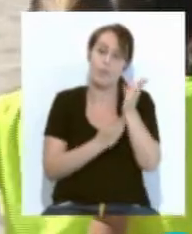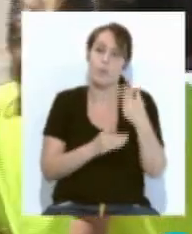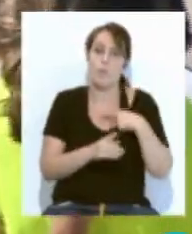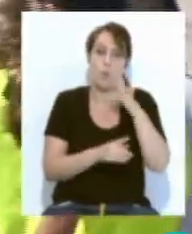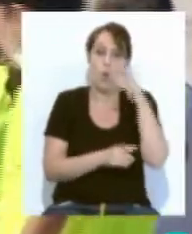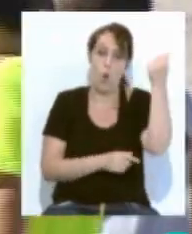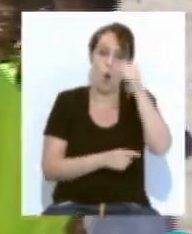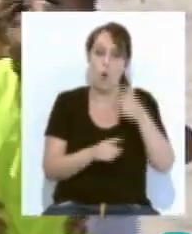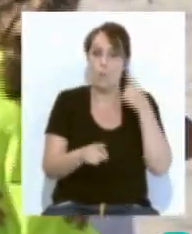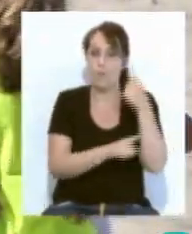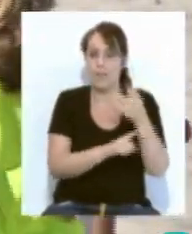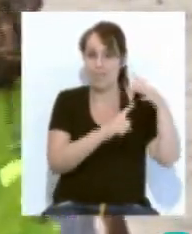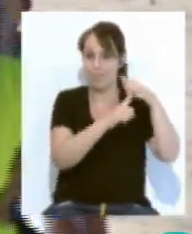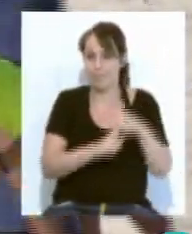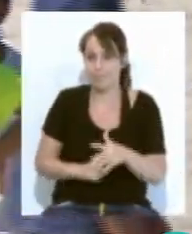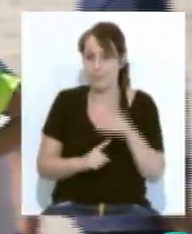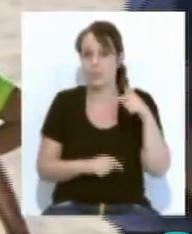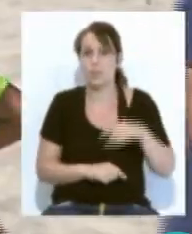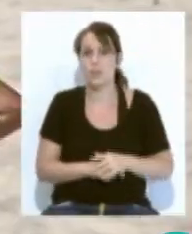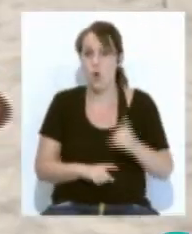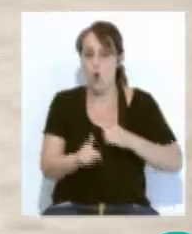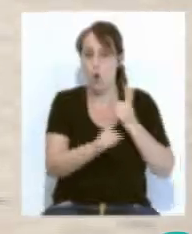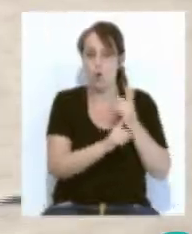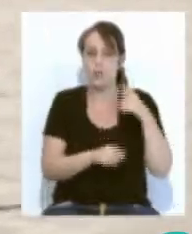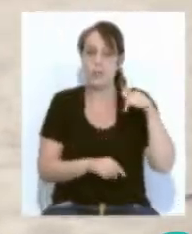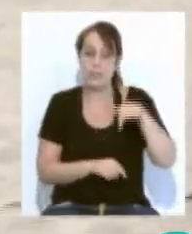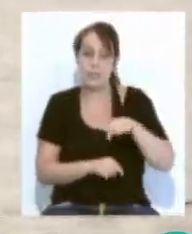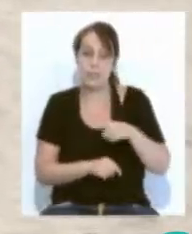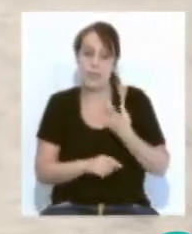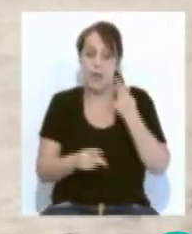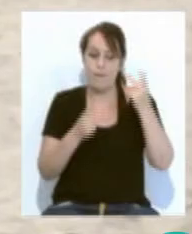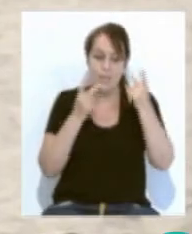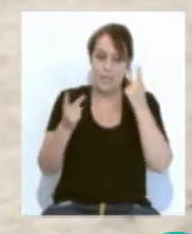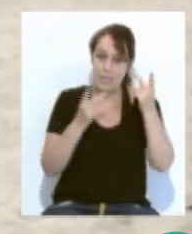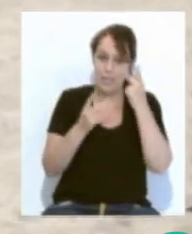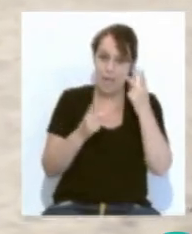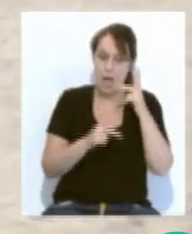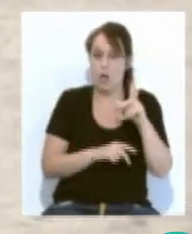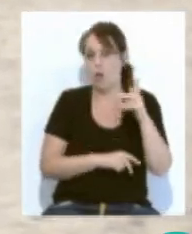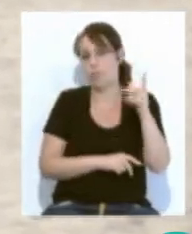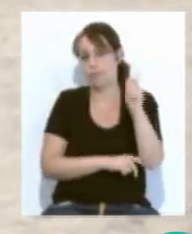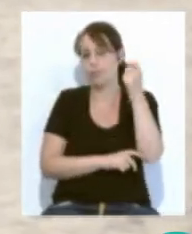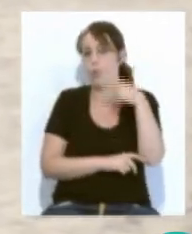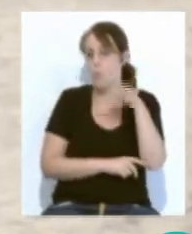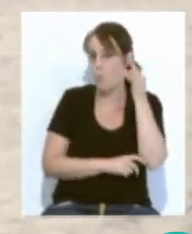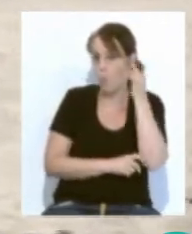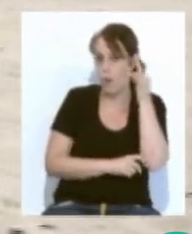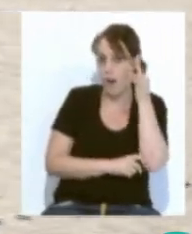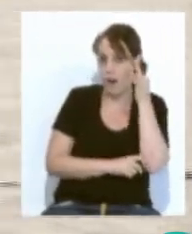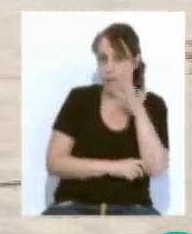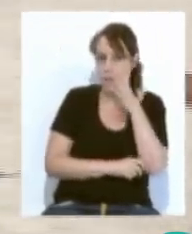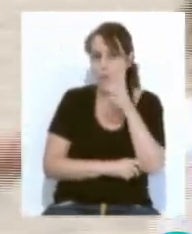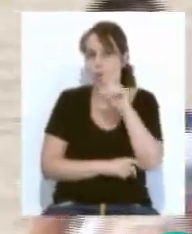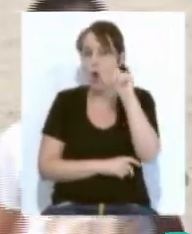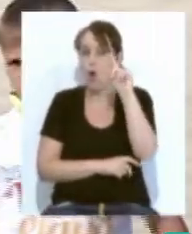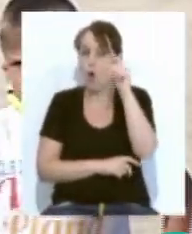micromachismos en el deporte que entre otras consecuencias invisibilizan la presencia y los logros de las mujeres y por otra